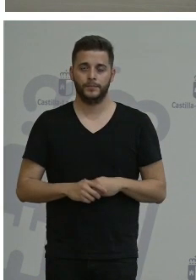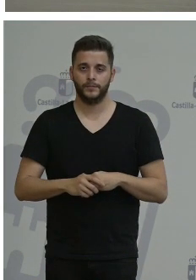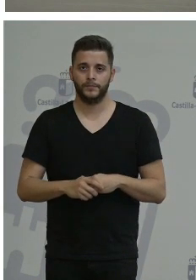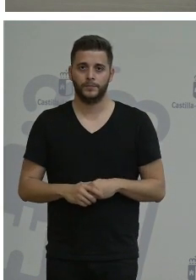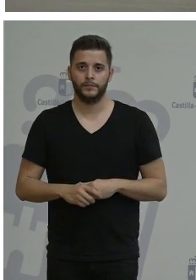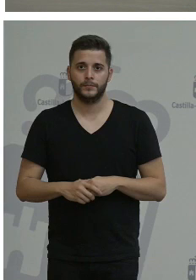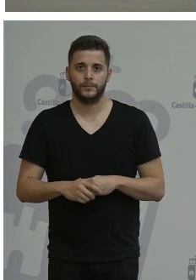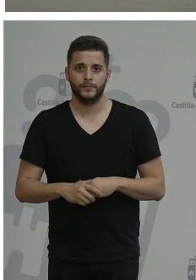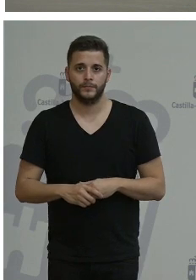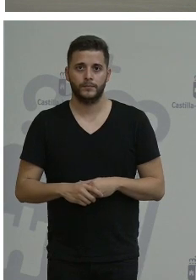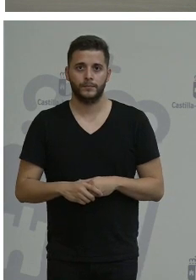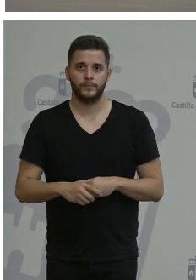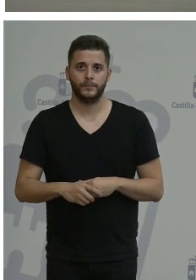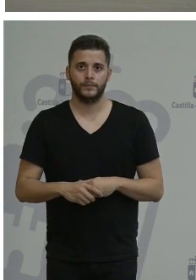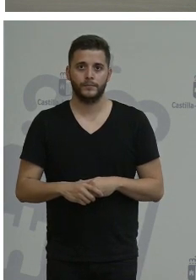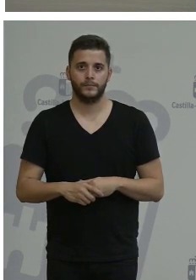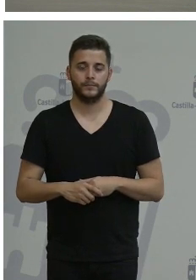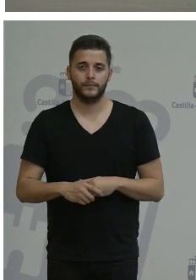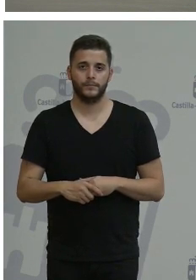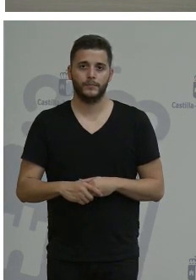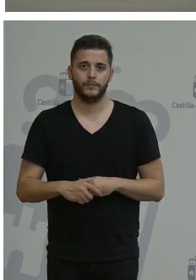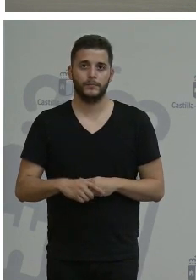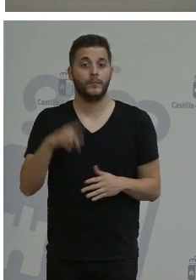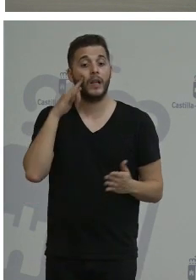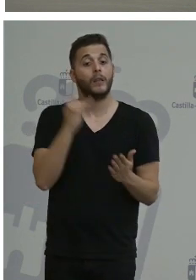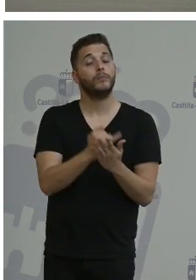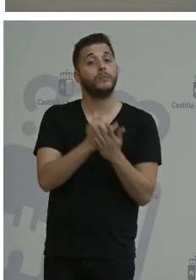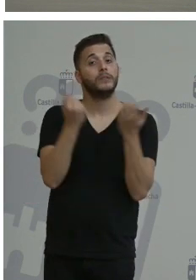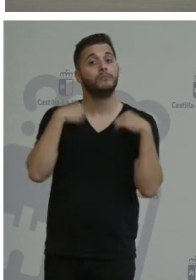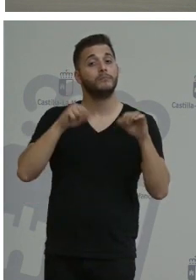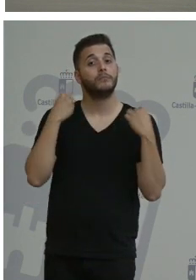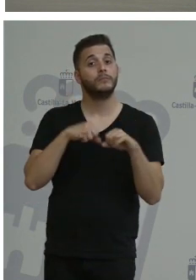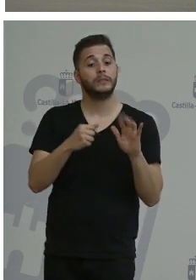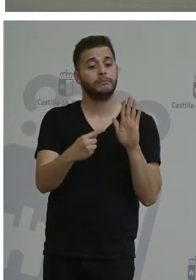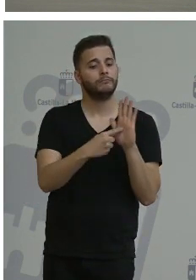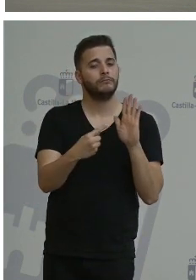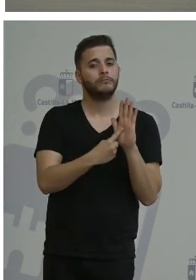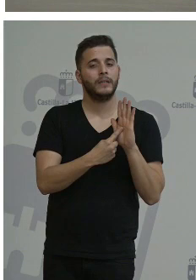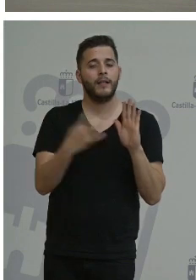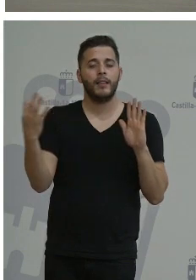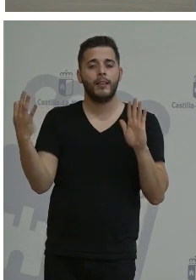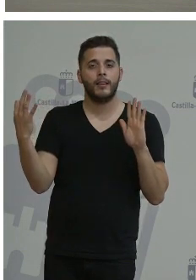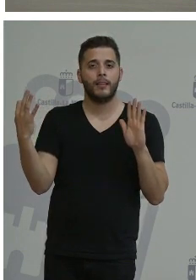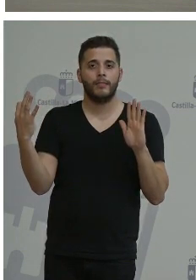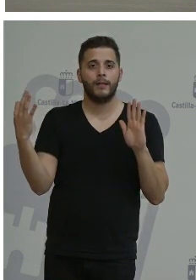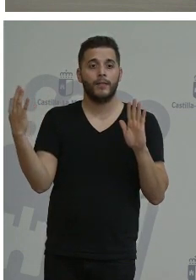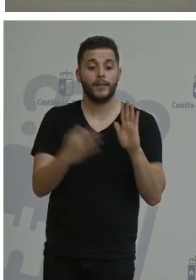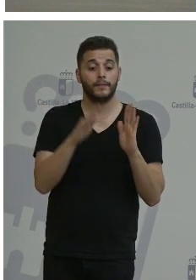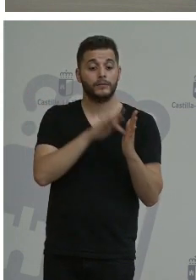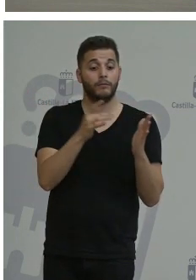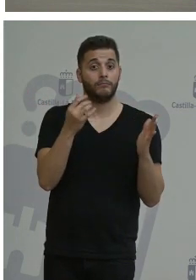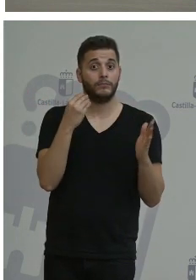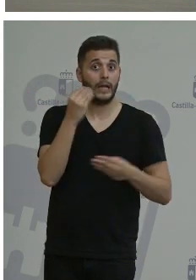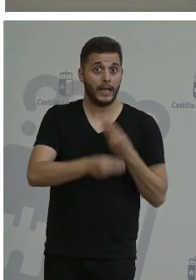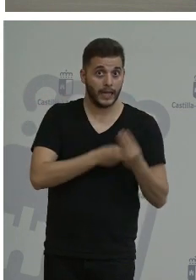Las pruebas prácticas deben tenerse en cuenta que siempre que se realicen esas pruebas